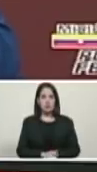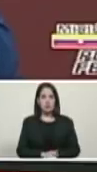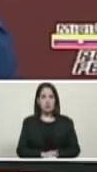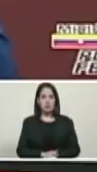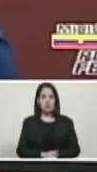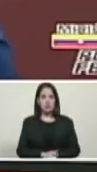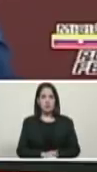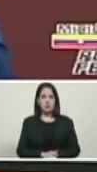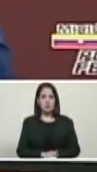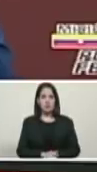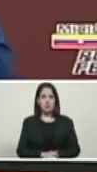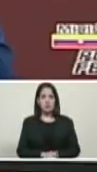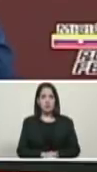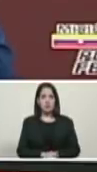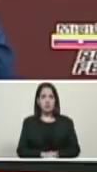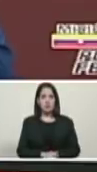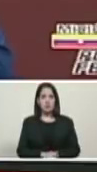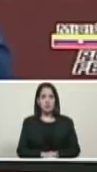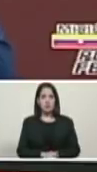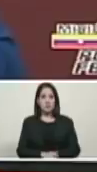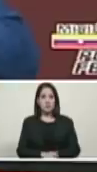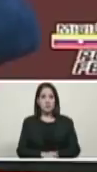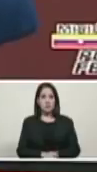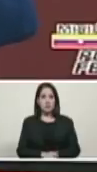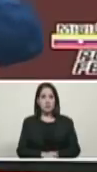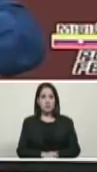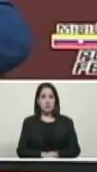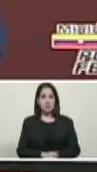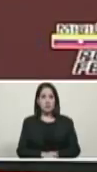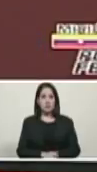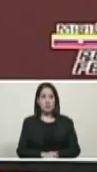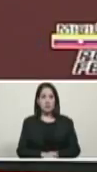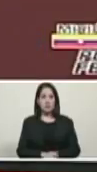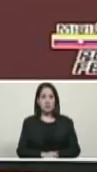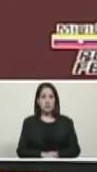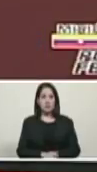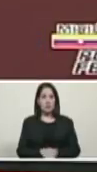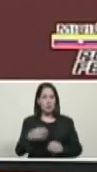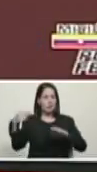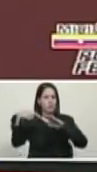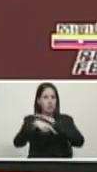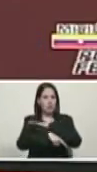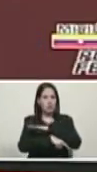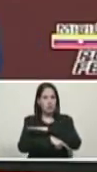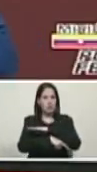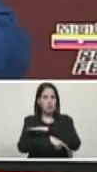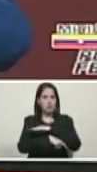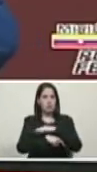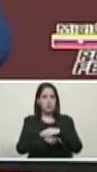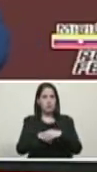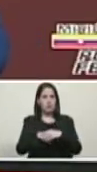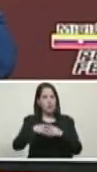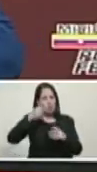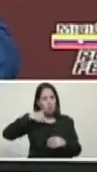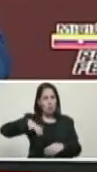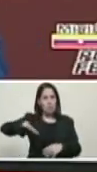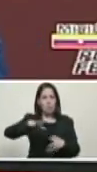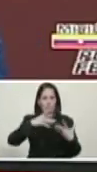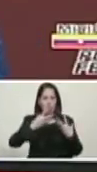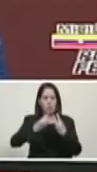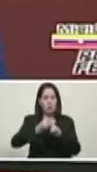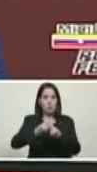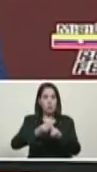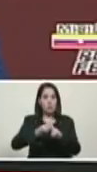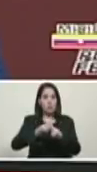hay que ser una alianza con el pueblo profundo con el pueblo en el